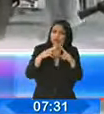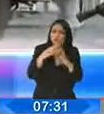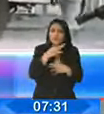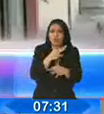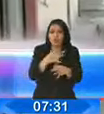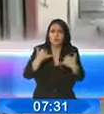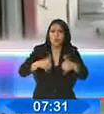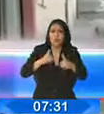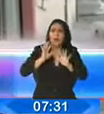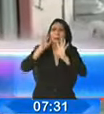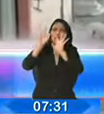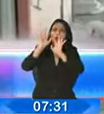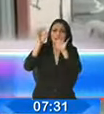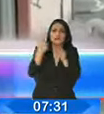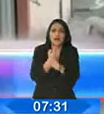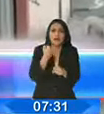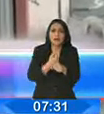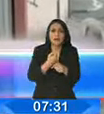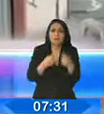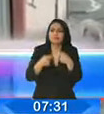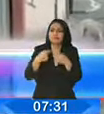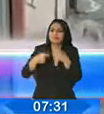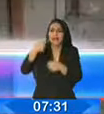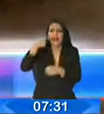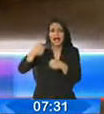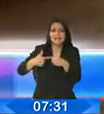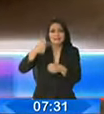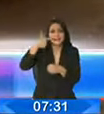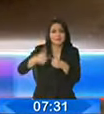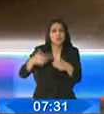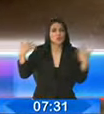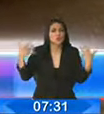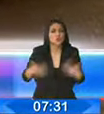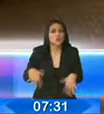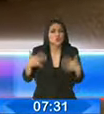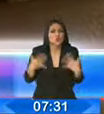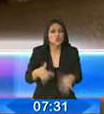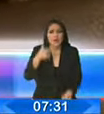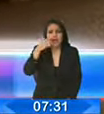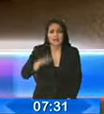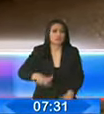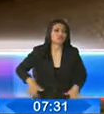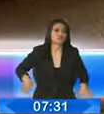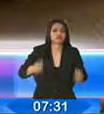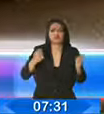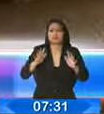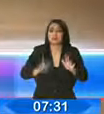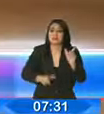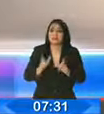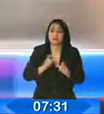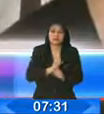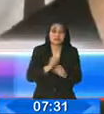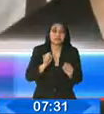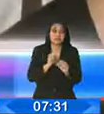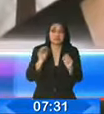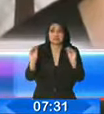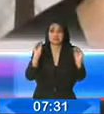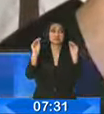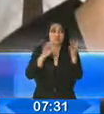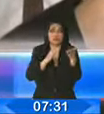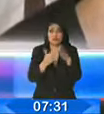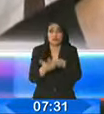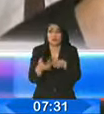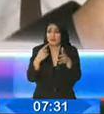boli y trabajaba entregando gas de casa en casa. La noticia de su muerte se regaba por toda la zona. ¿Qué ha pasado? Una novedad